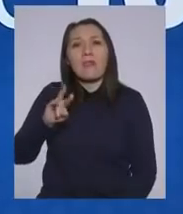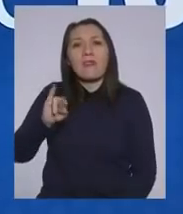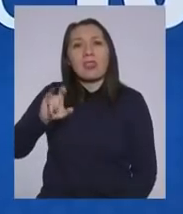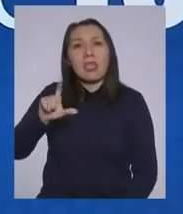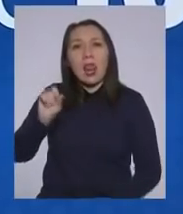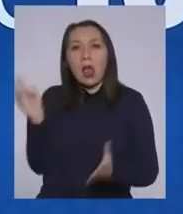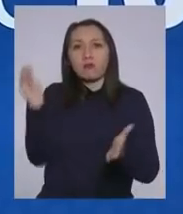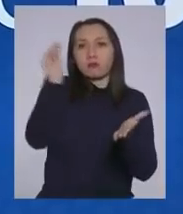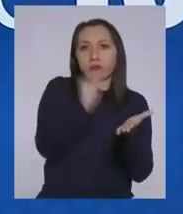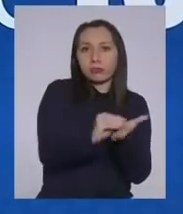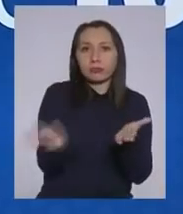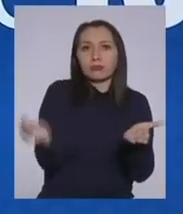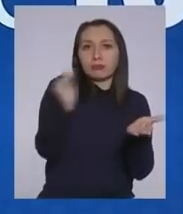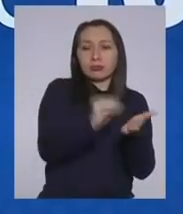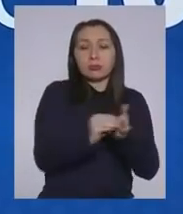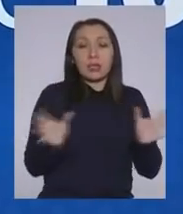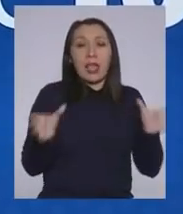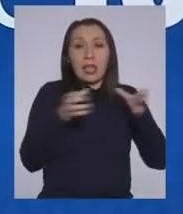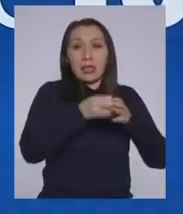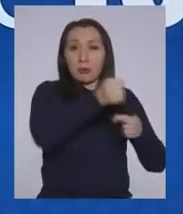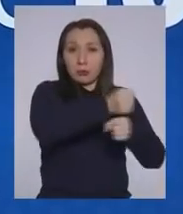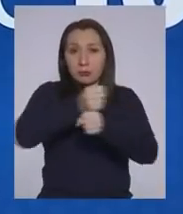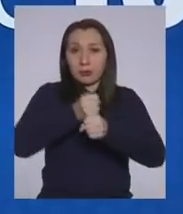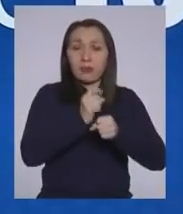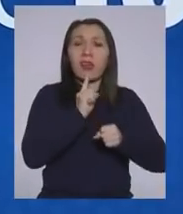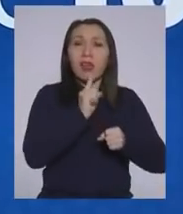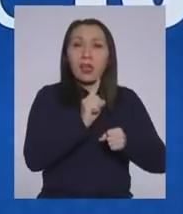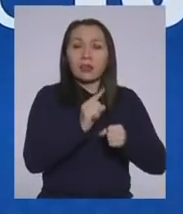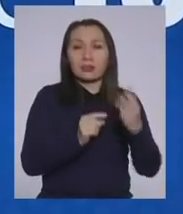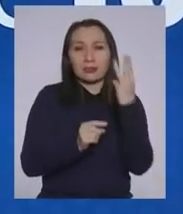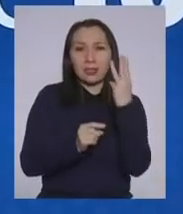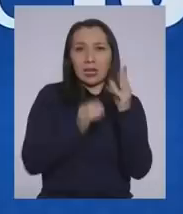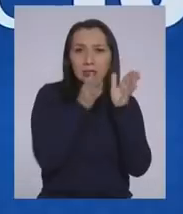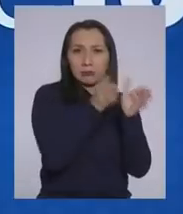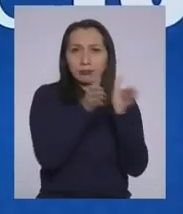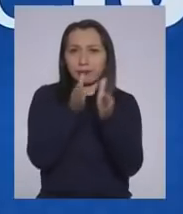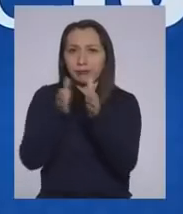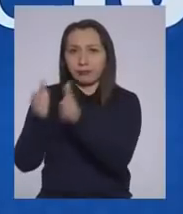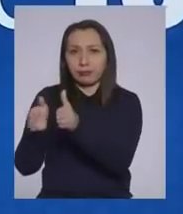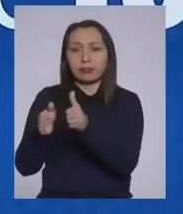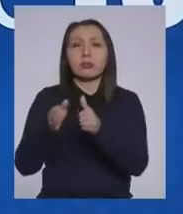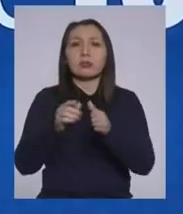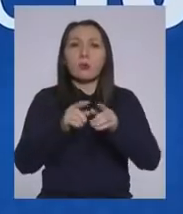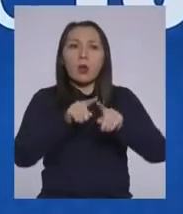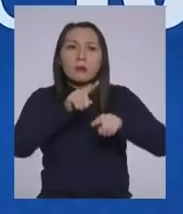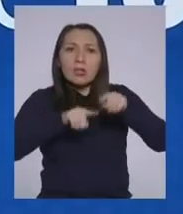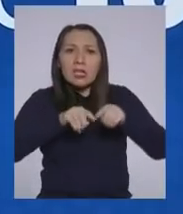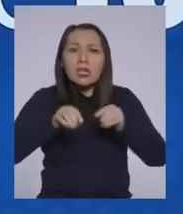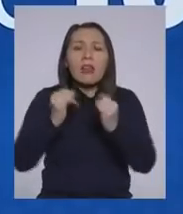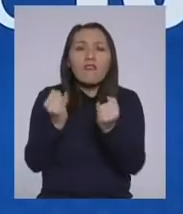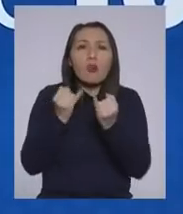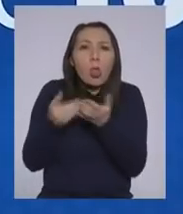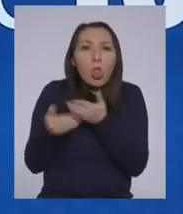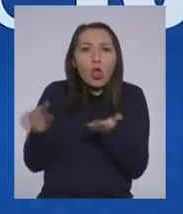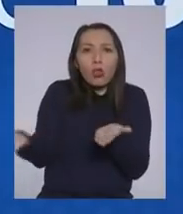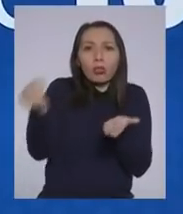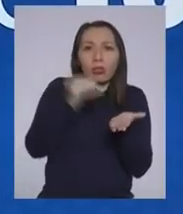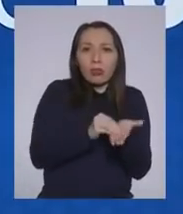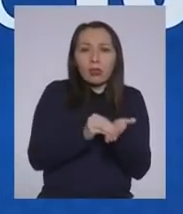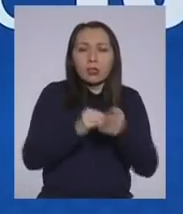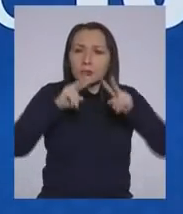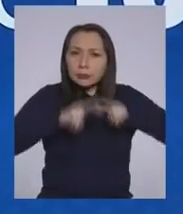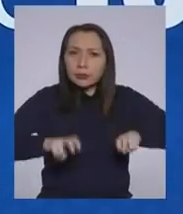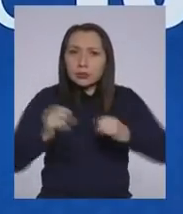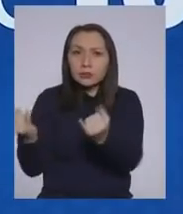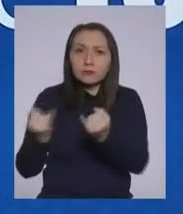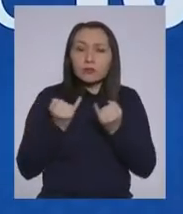Este equipo también se compone principalmente en tres grandes áreas, tanto la georreferenciación de los datos, el análisis